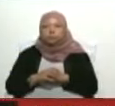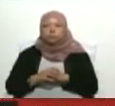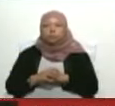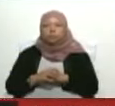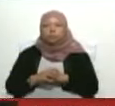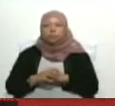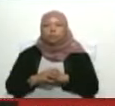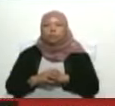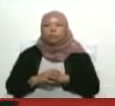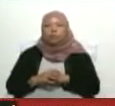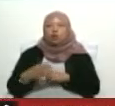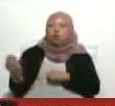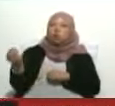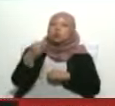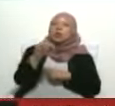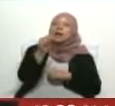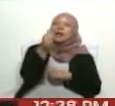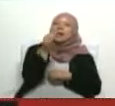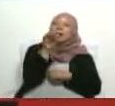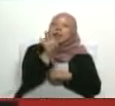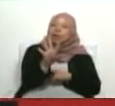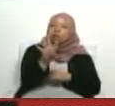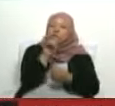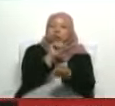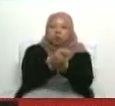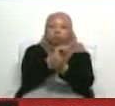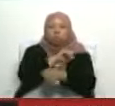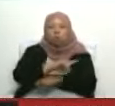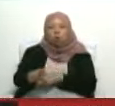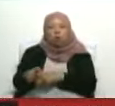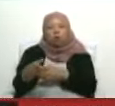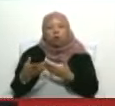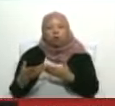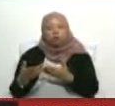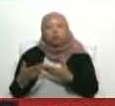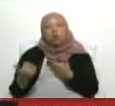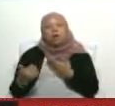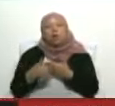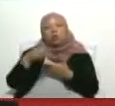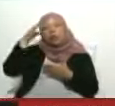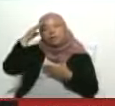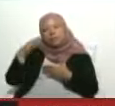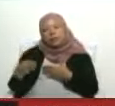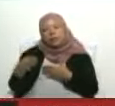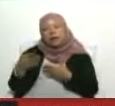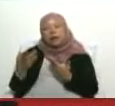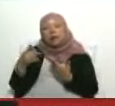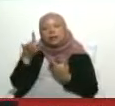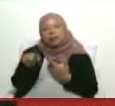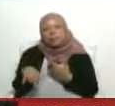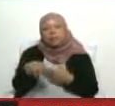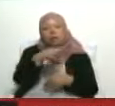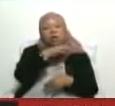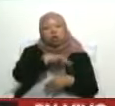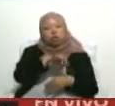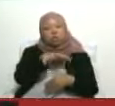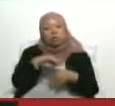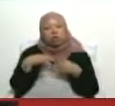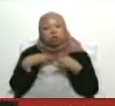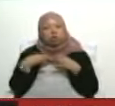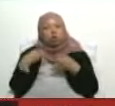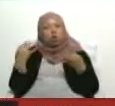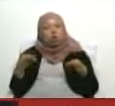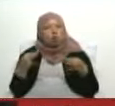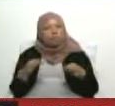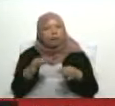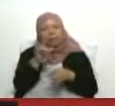Sumen ahí, 14 órdenes de aprehensión en contra de los militares y civiles involucrados en estos